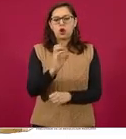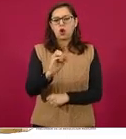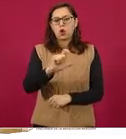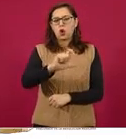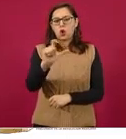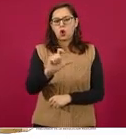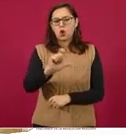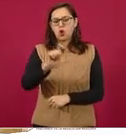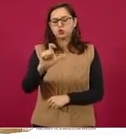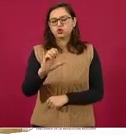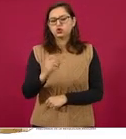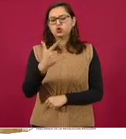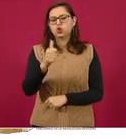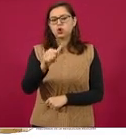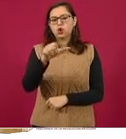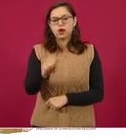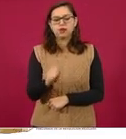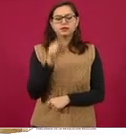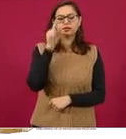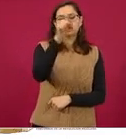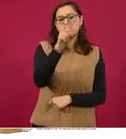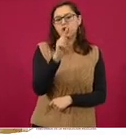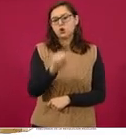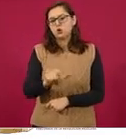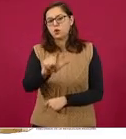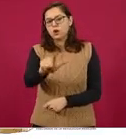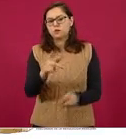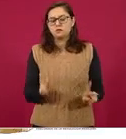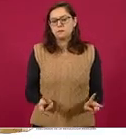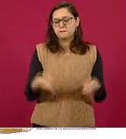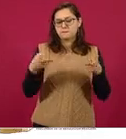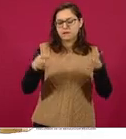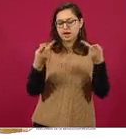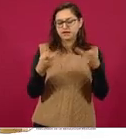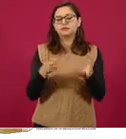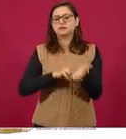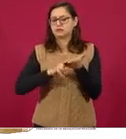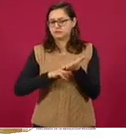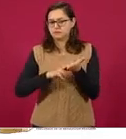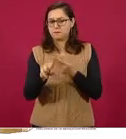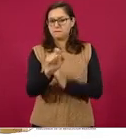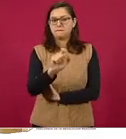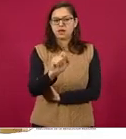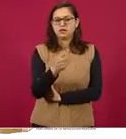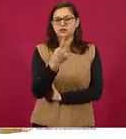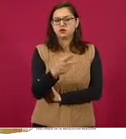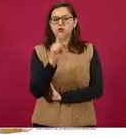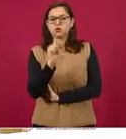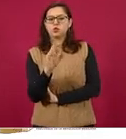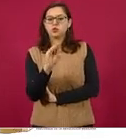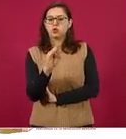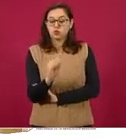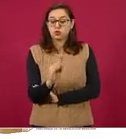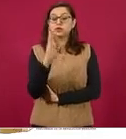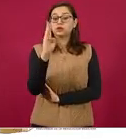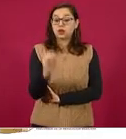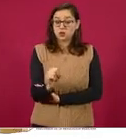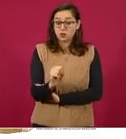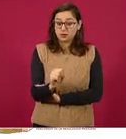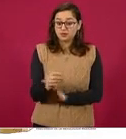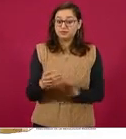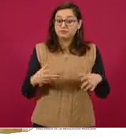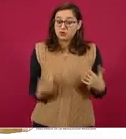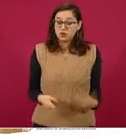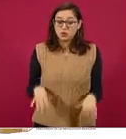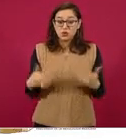Juárez, Nuevo León, 22 pesos con 99 centavos. Y bueno, no debe de sorprendernos porque